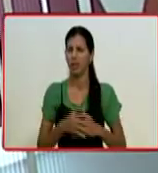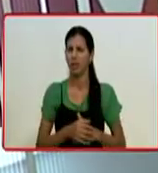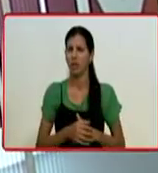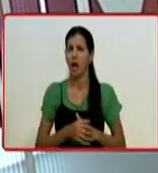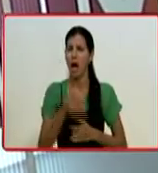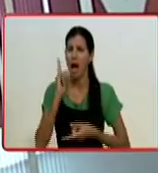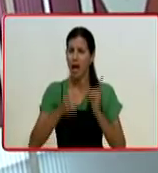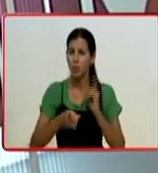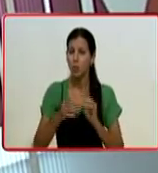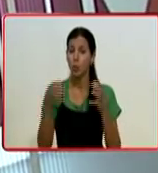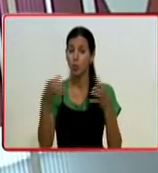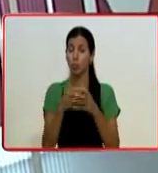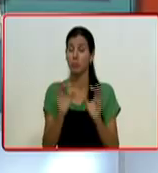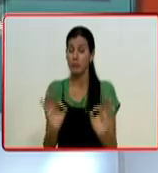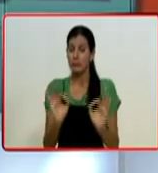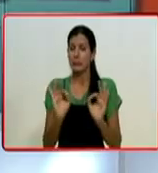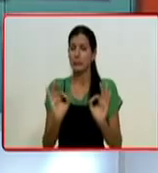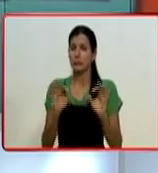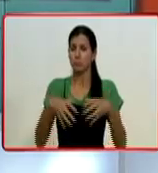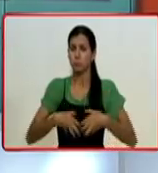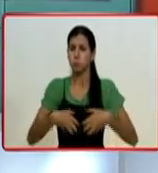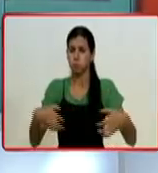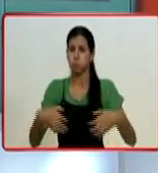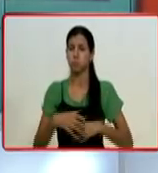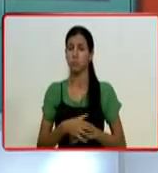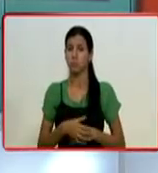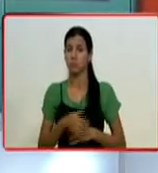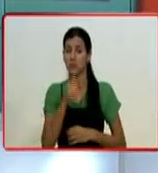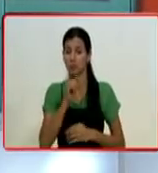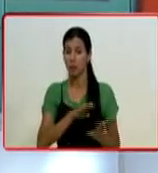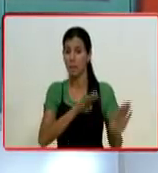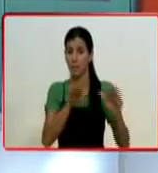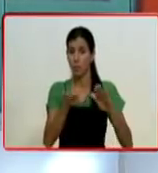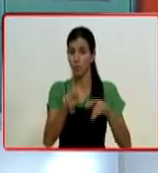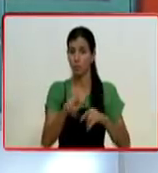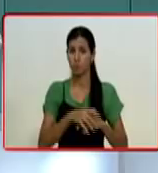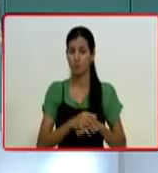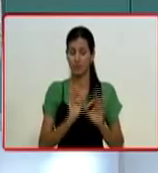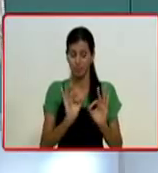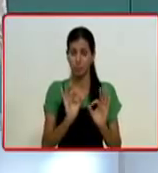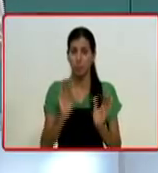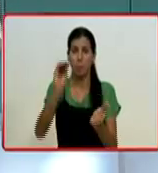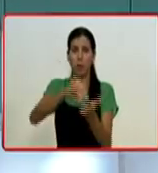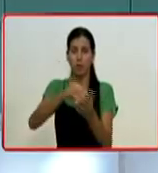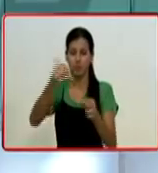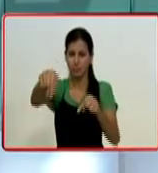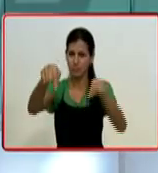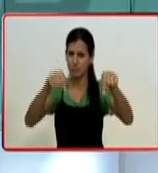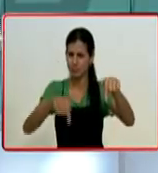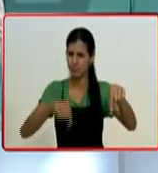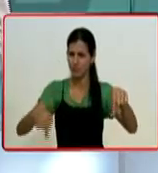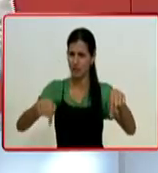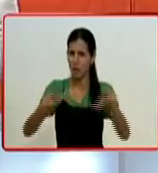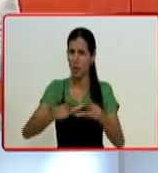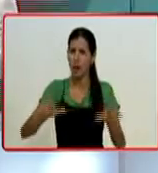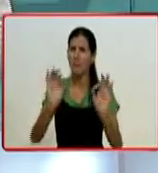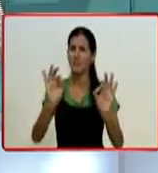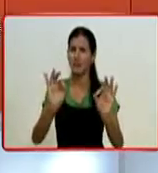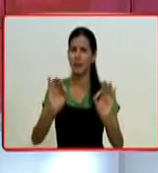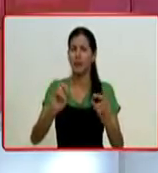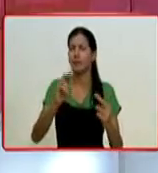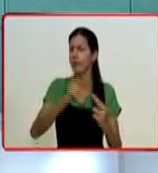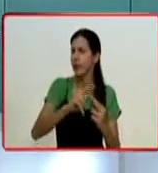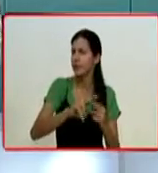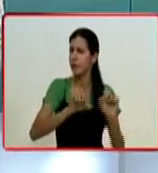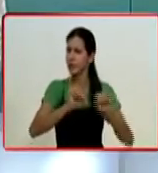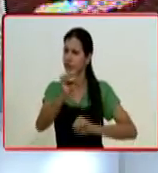grupos élites posteados en sitios estratégicos, dígase Estado Táchira, San Cristóbal,